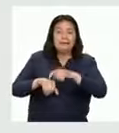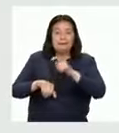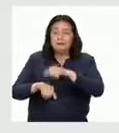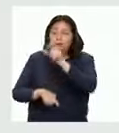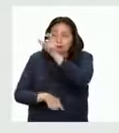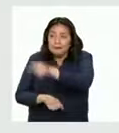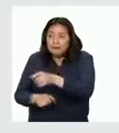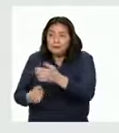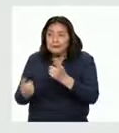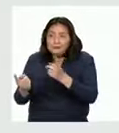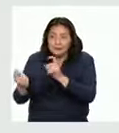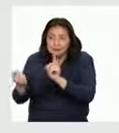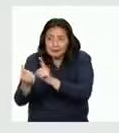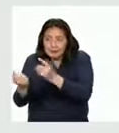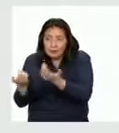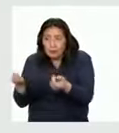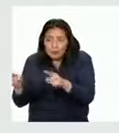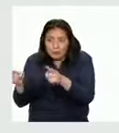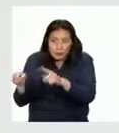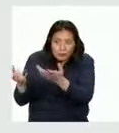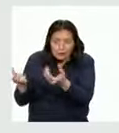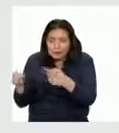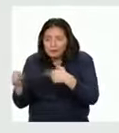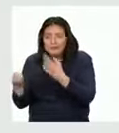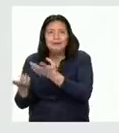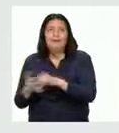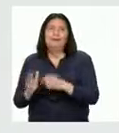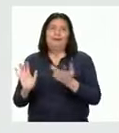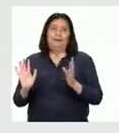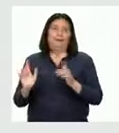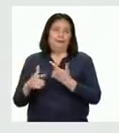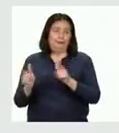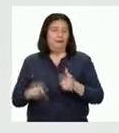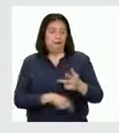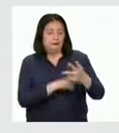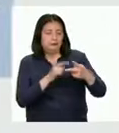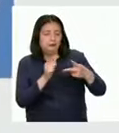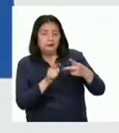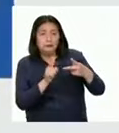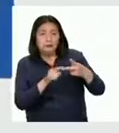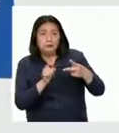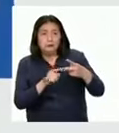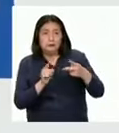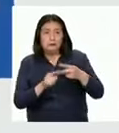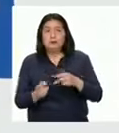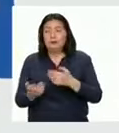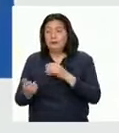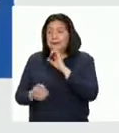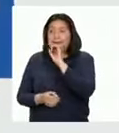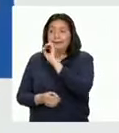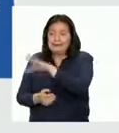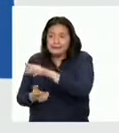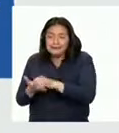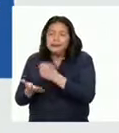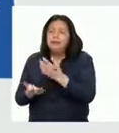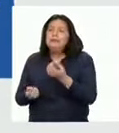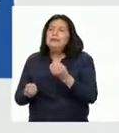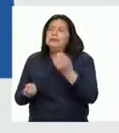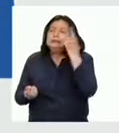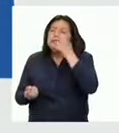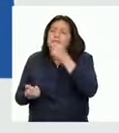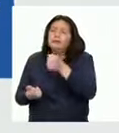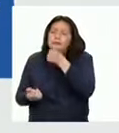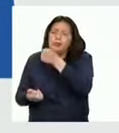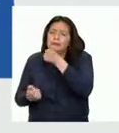si el entrevistado está disponible. Segundo, comentar previamente al entrevistado el propósito de la